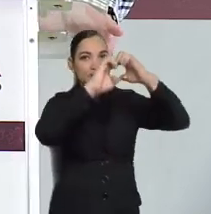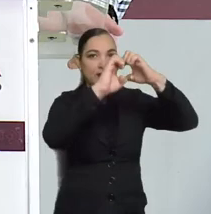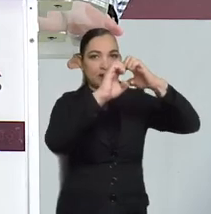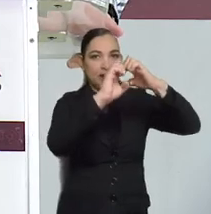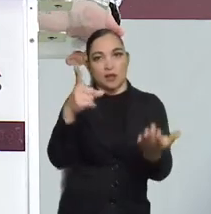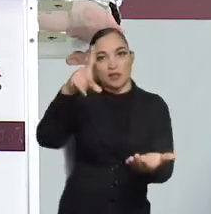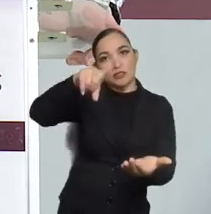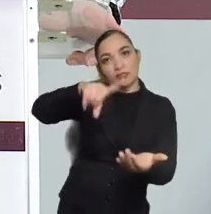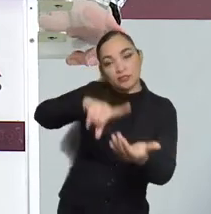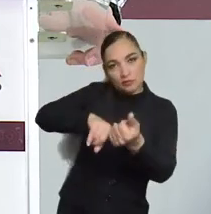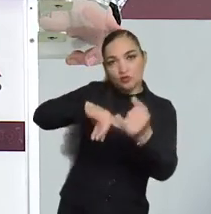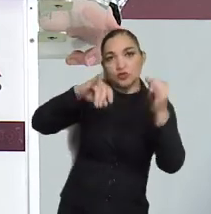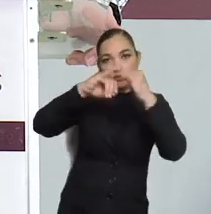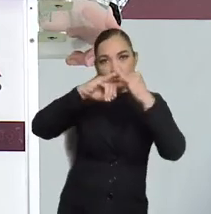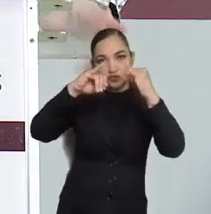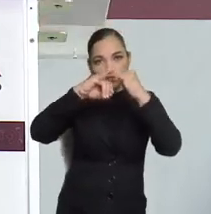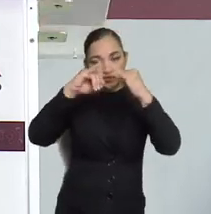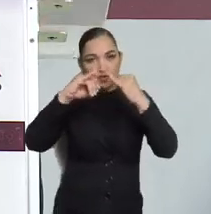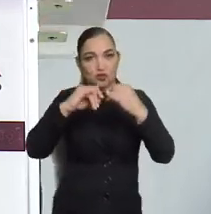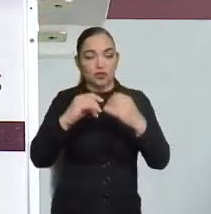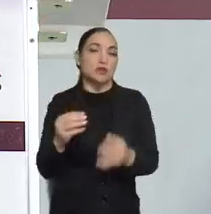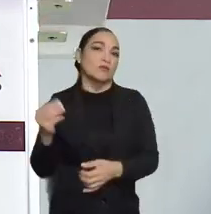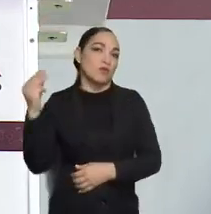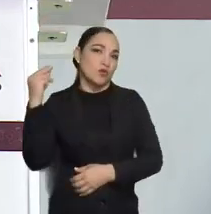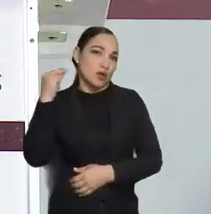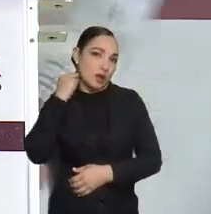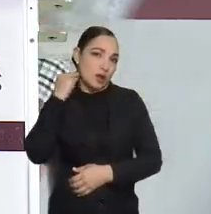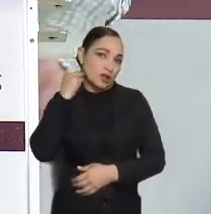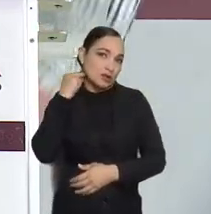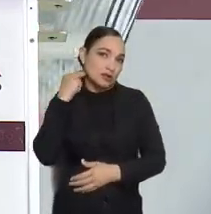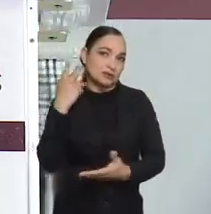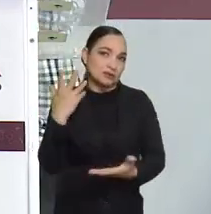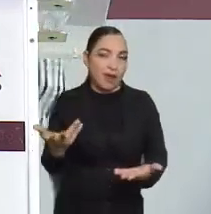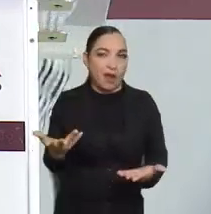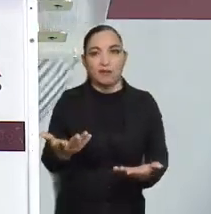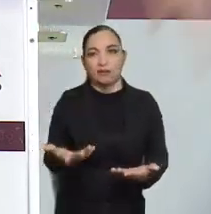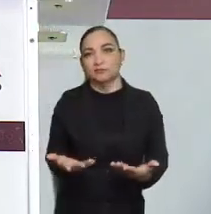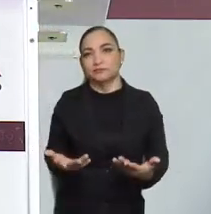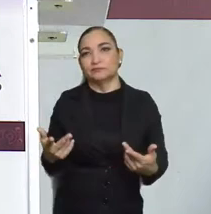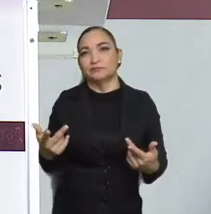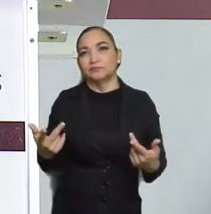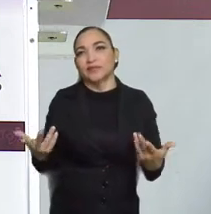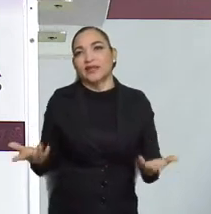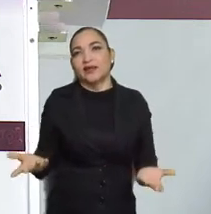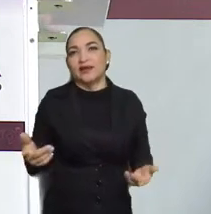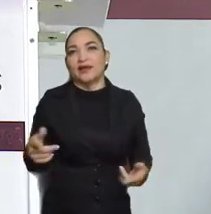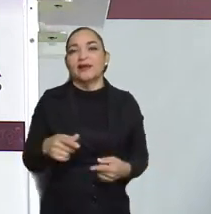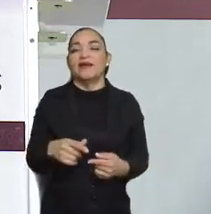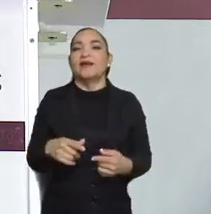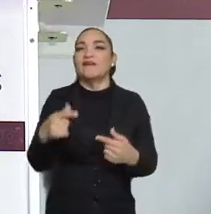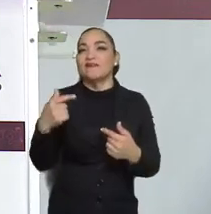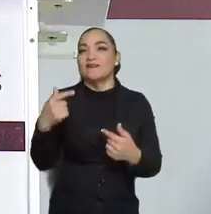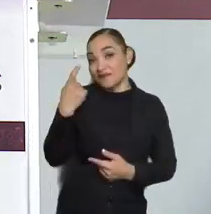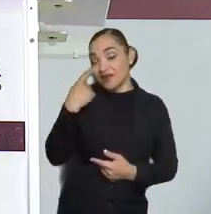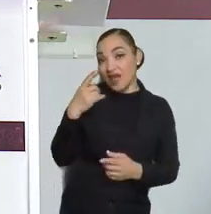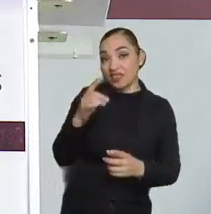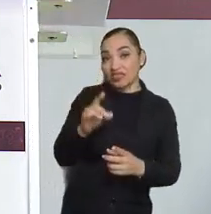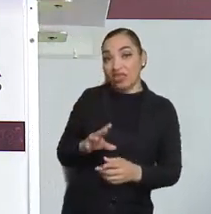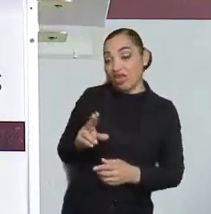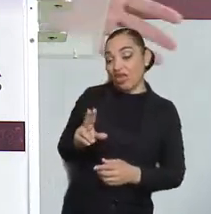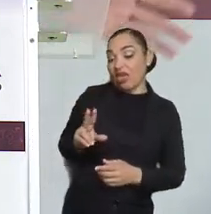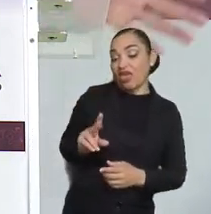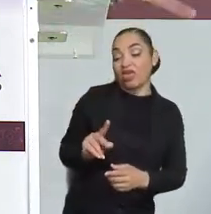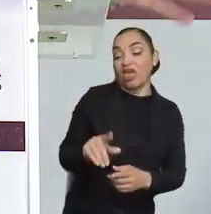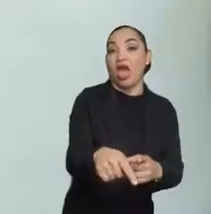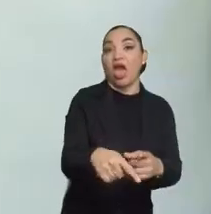forma abogados. Explíquenle a la gente, ¿saben qué? Pues fíjate que ahí los maestros de amparo deben de